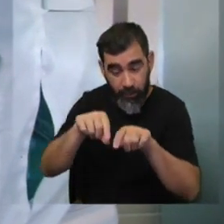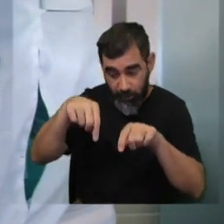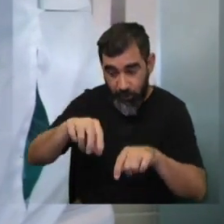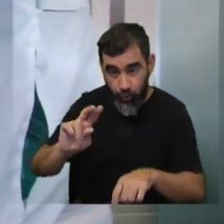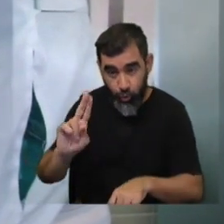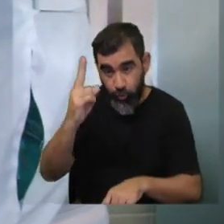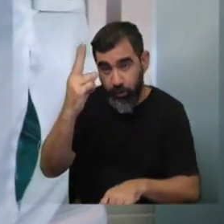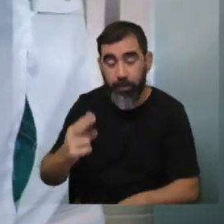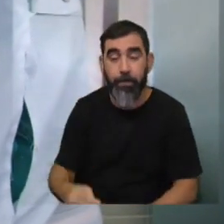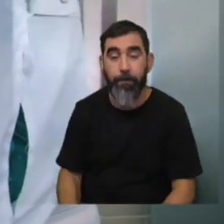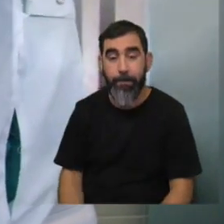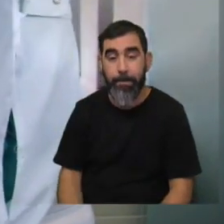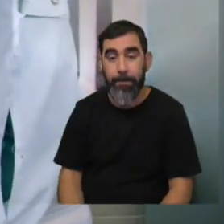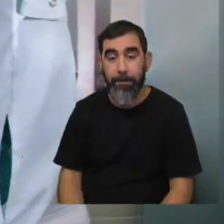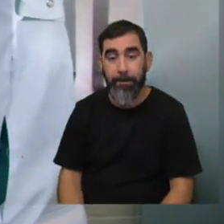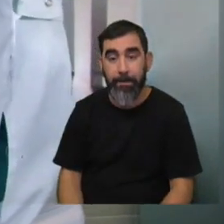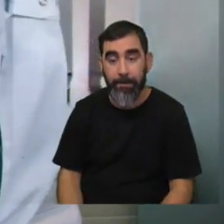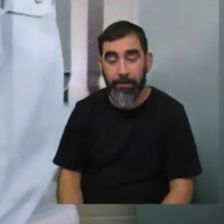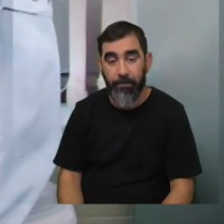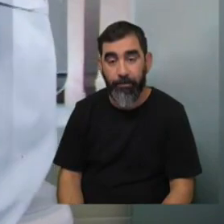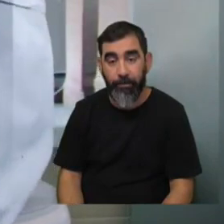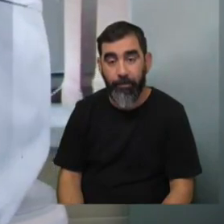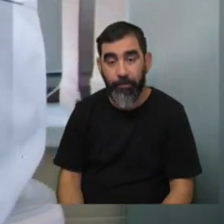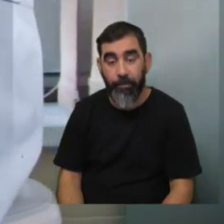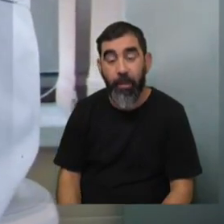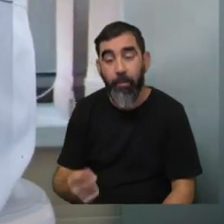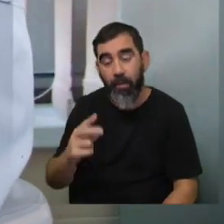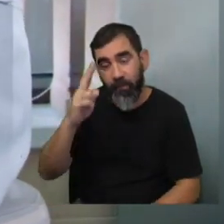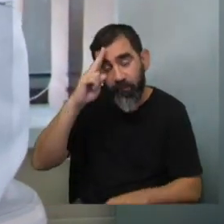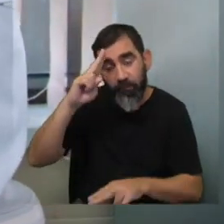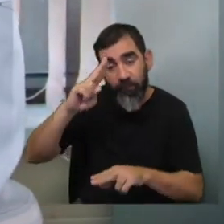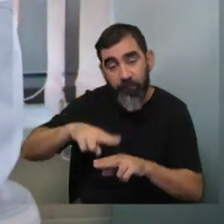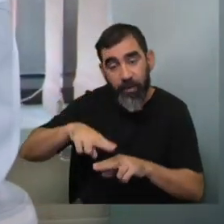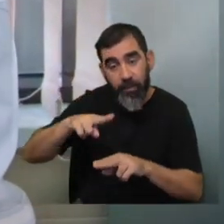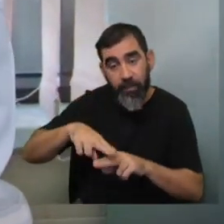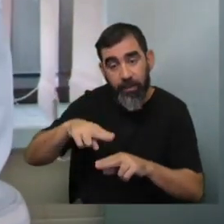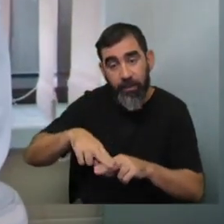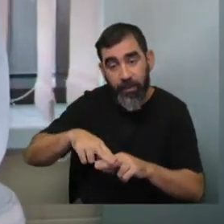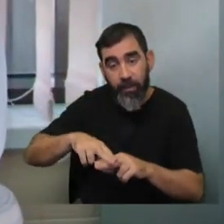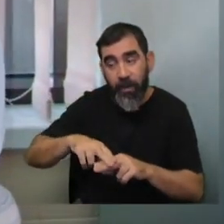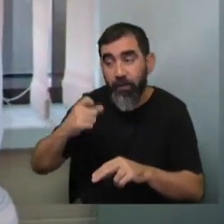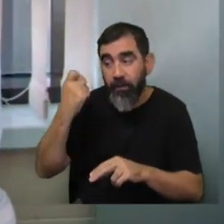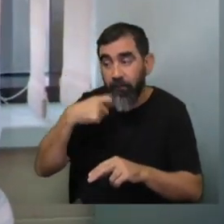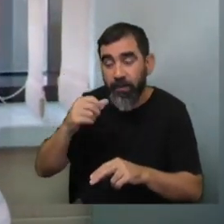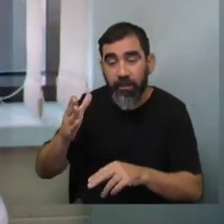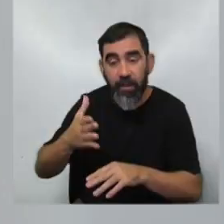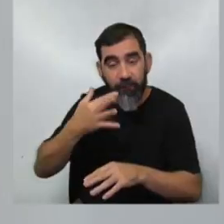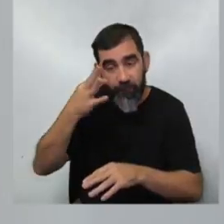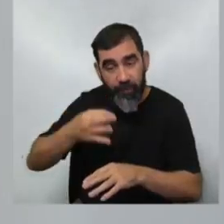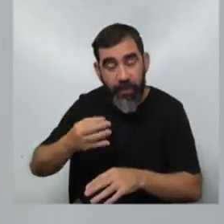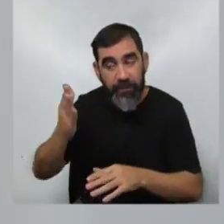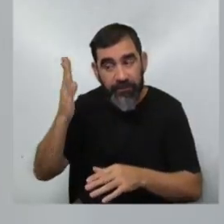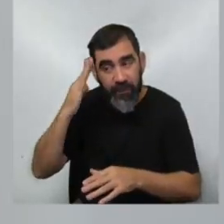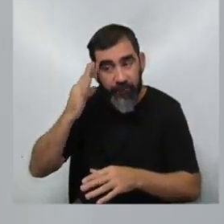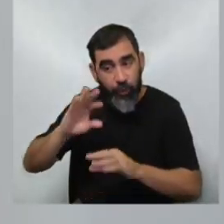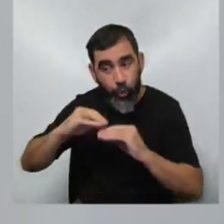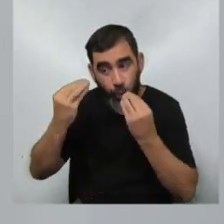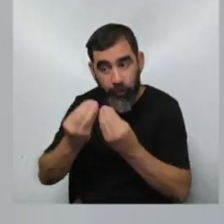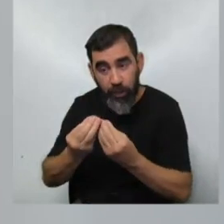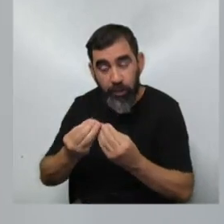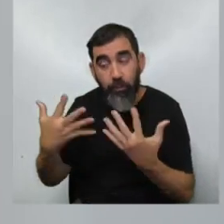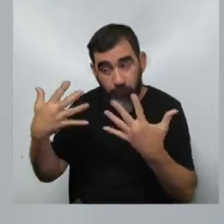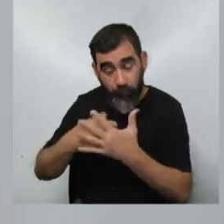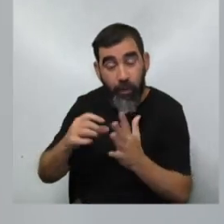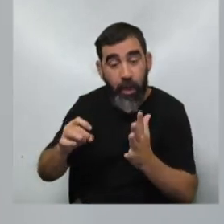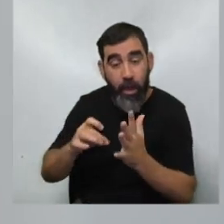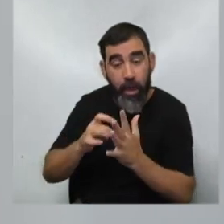misma prevalencia. Pero lo que vemos es que es una enfermedad subdiagnosticada que afecta la calidad de vida de las personas y hay gente